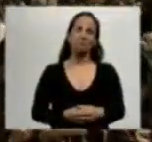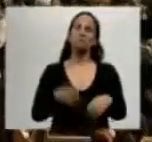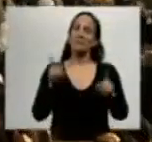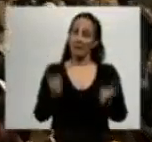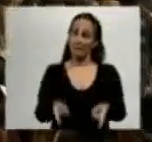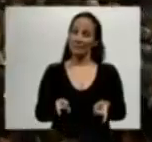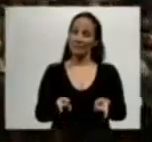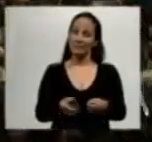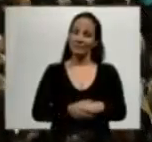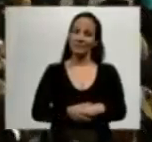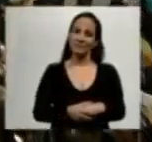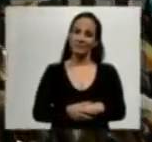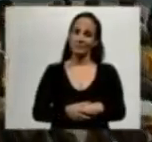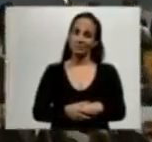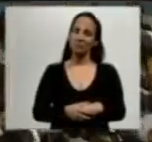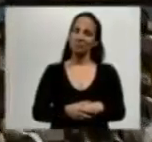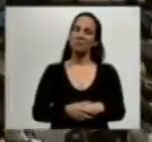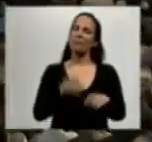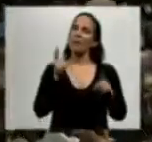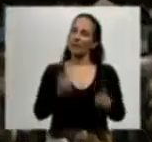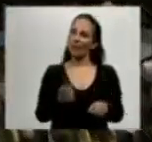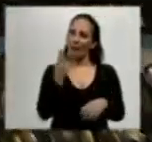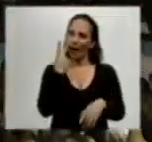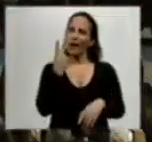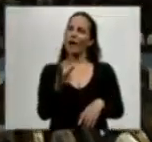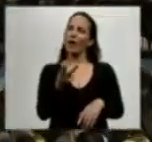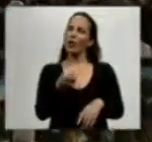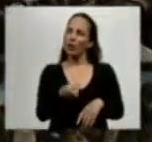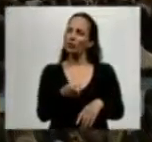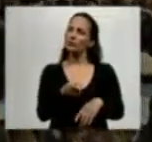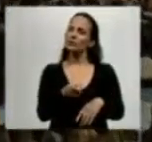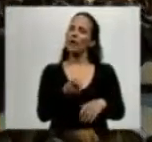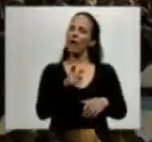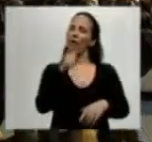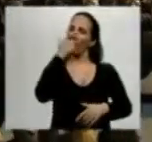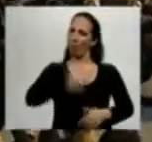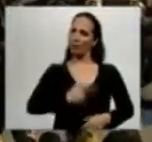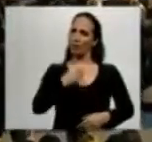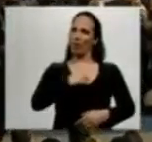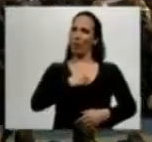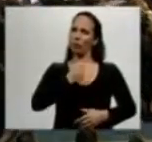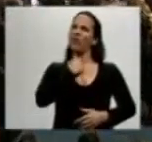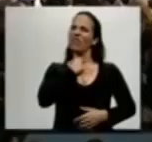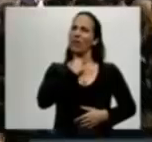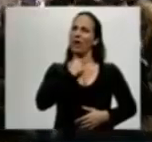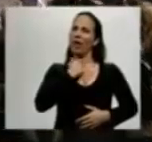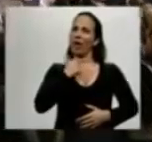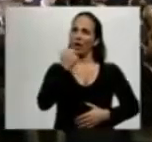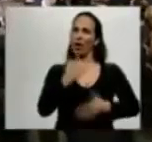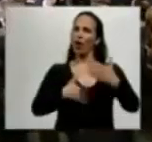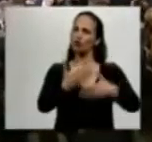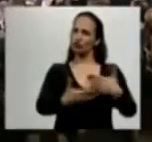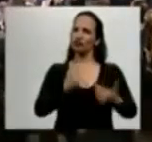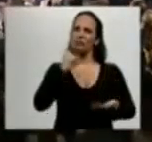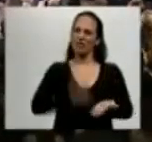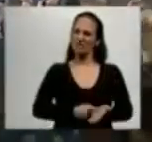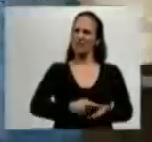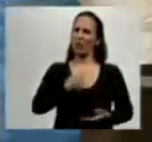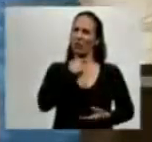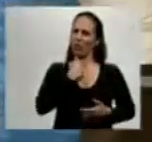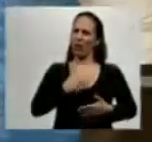También se reconoce la voluntad procreacional, o sea, la voluntad de tener hijos. Va a